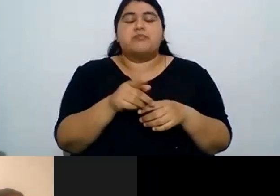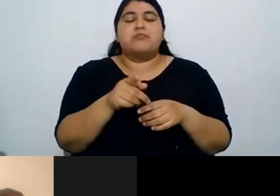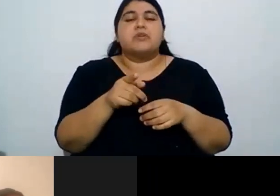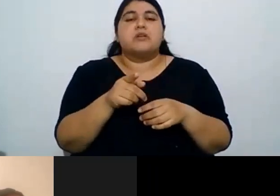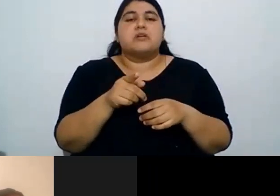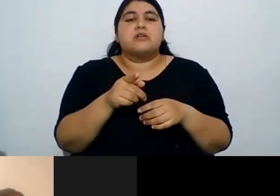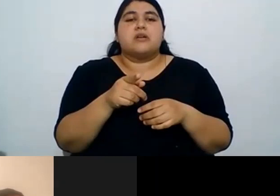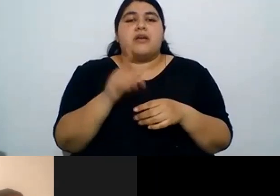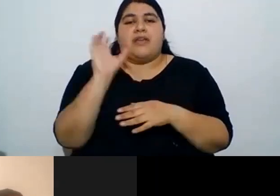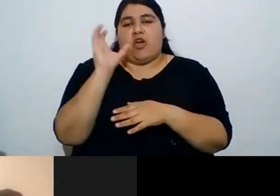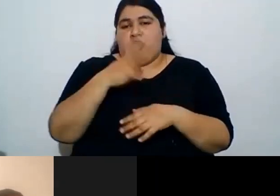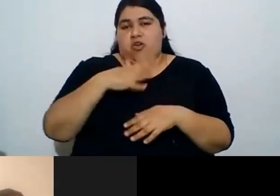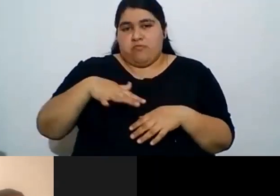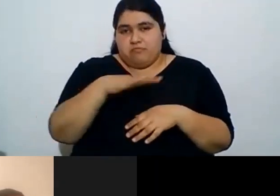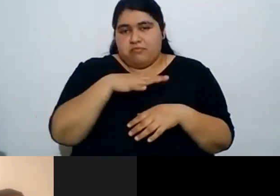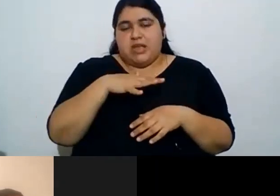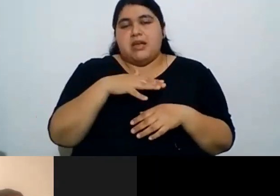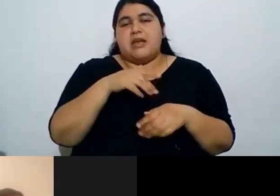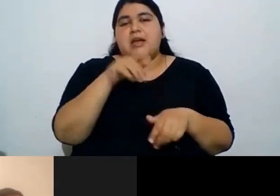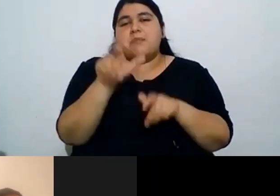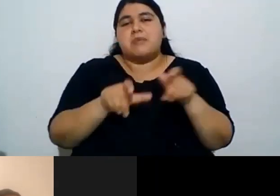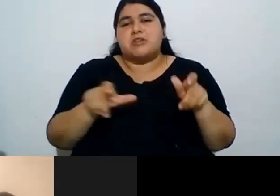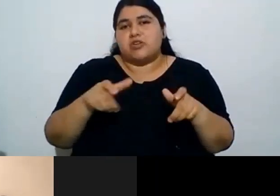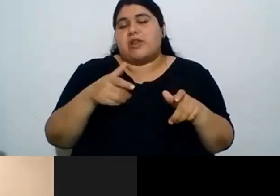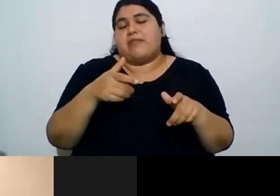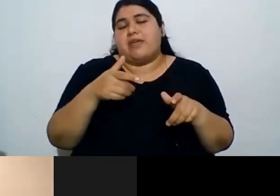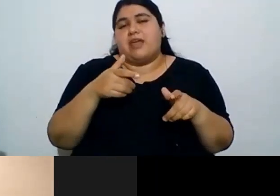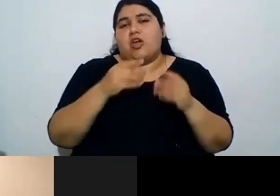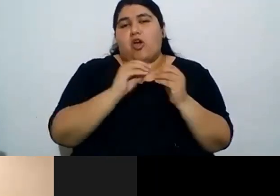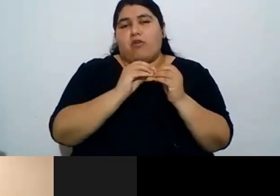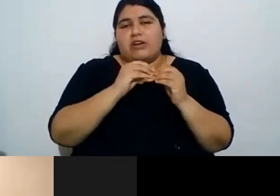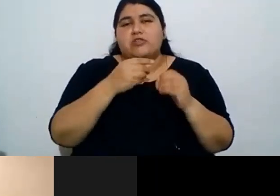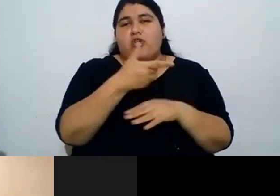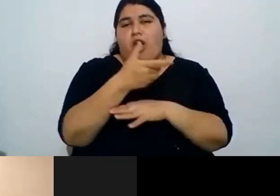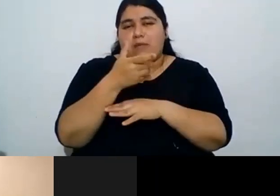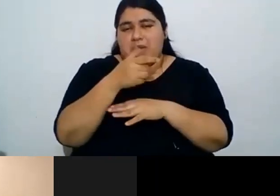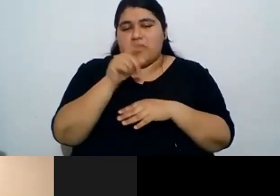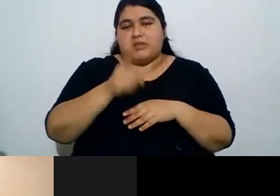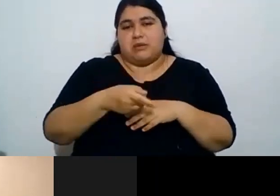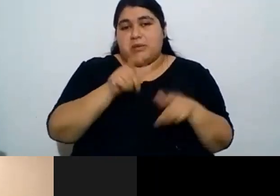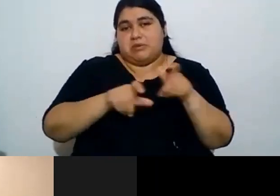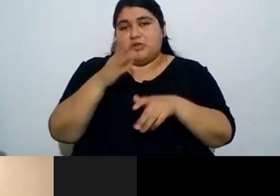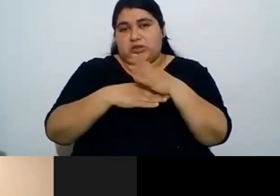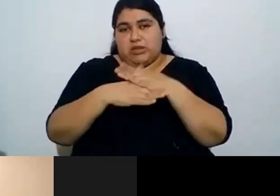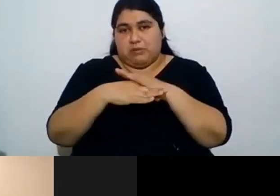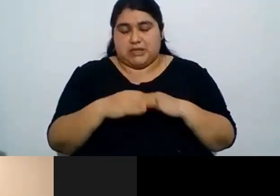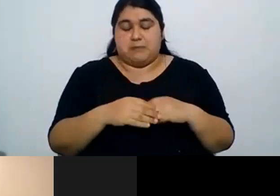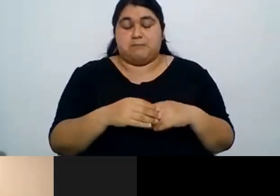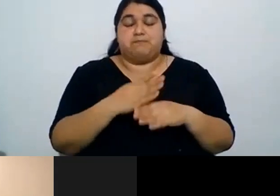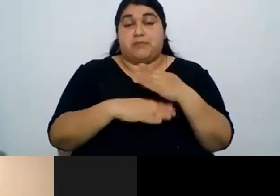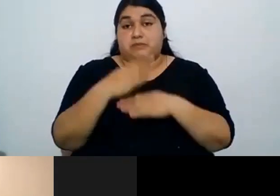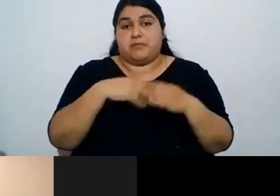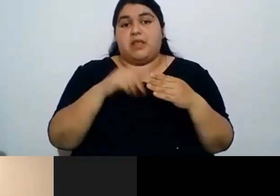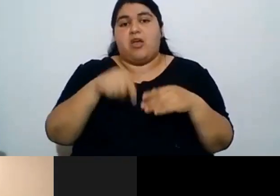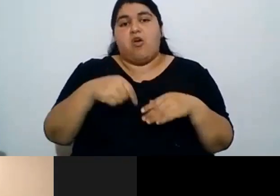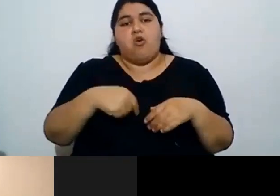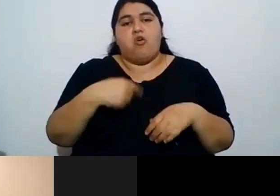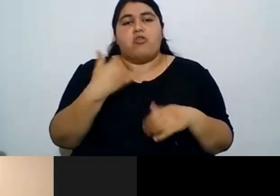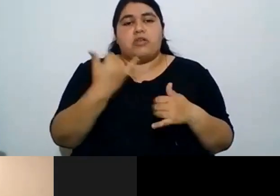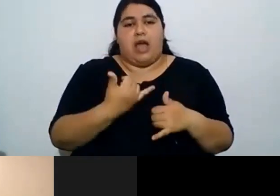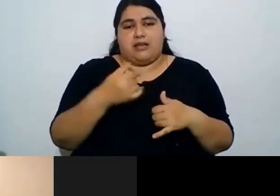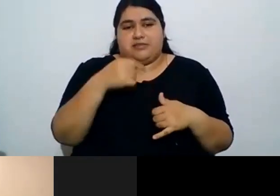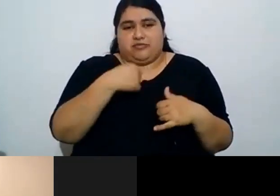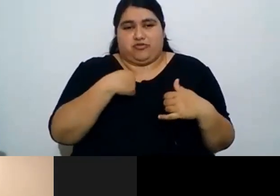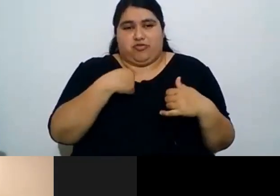en Colombia con las víctimas del conflicto armado y las personas con discapacidad. Hoy tengo un poncho de